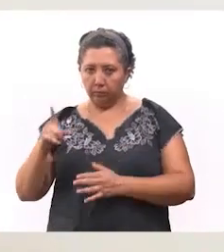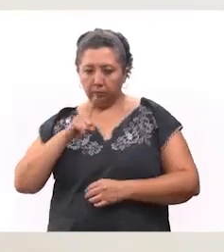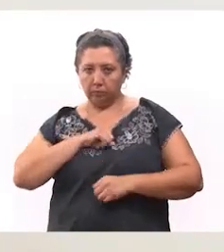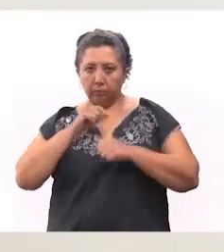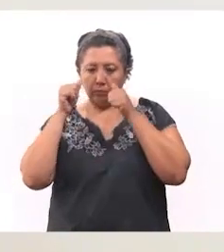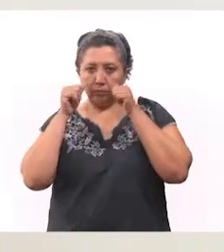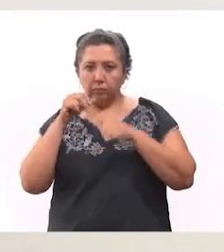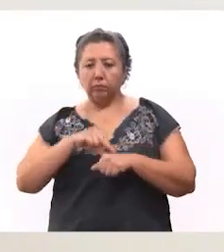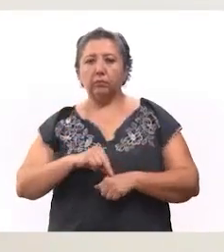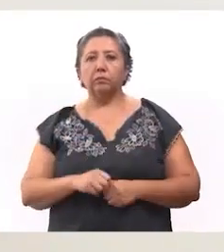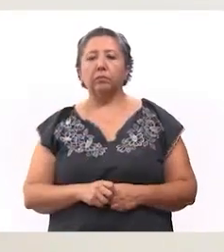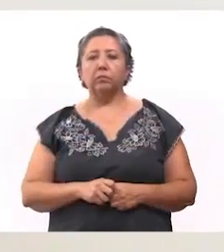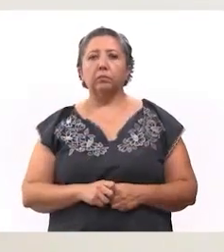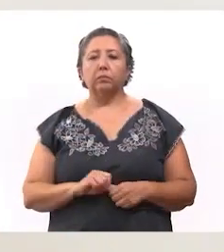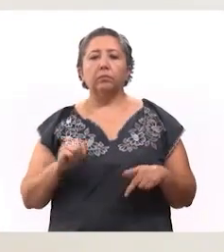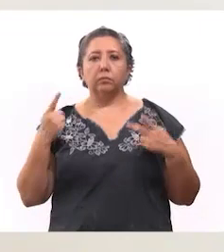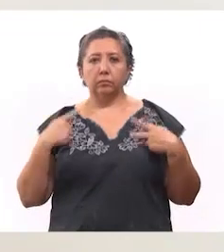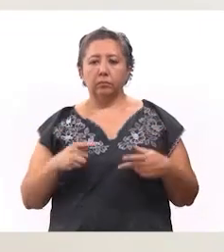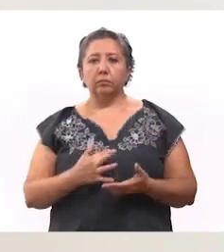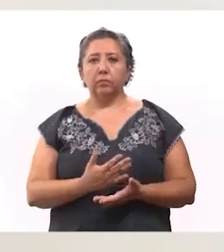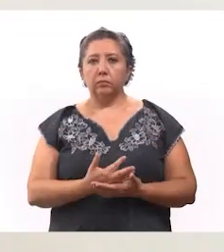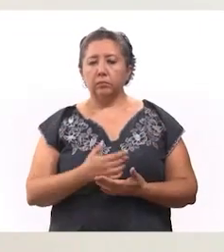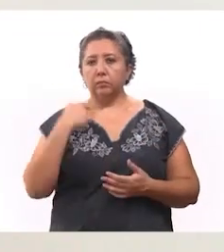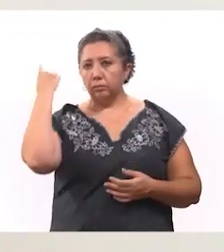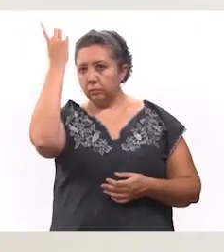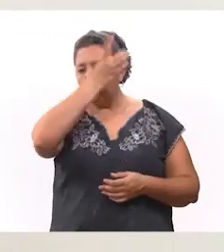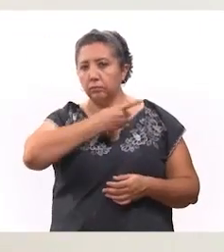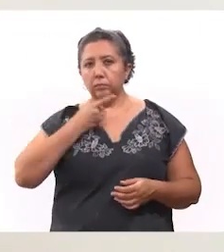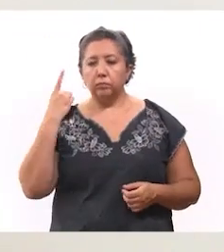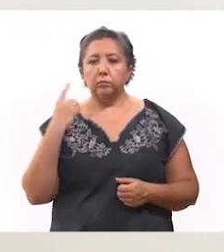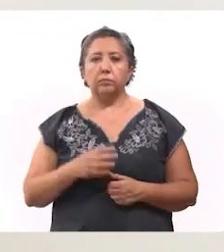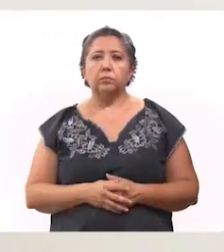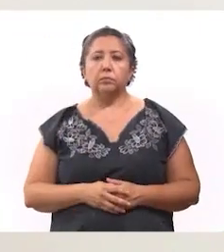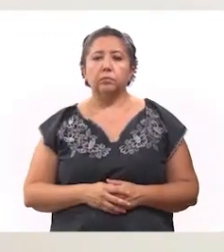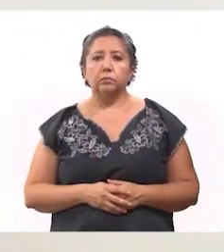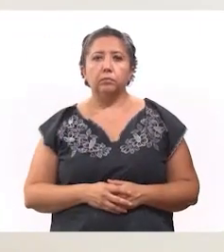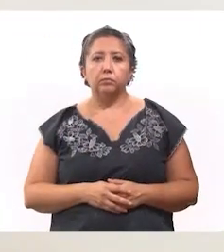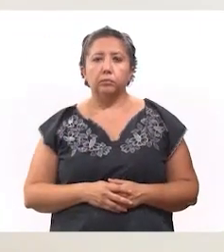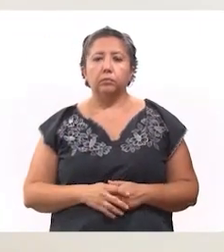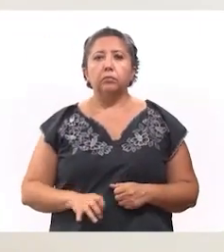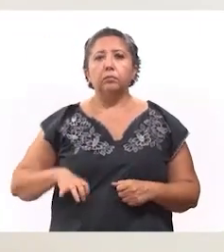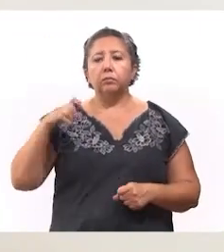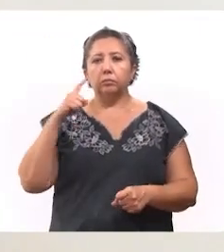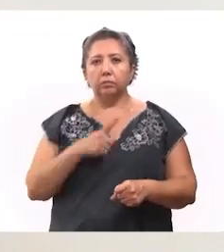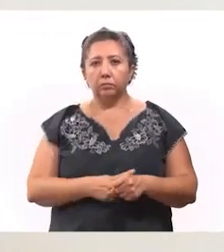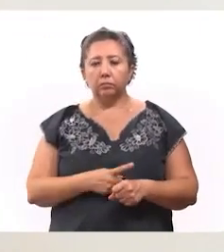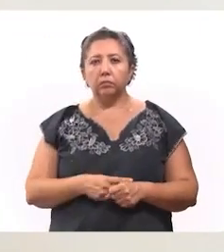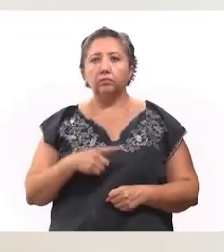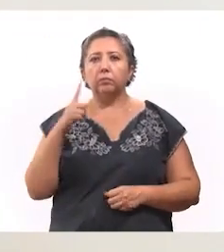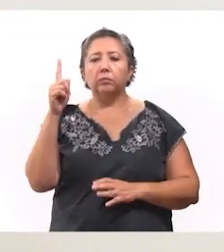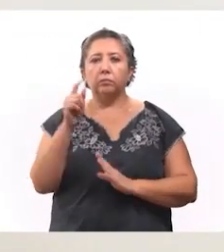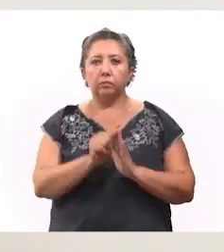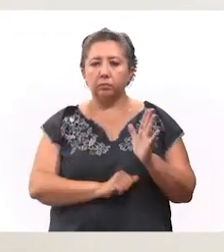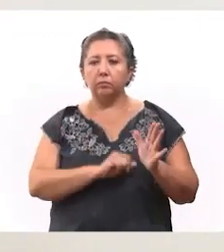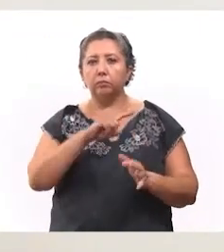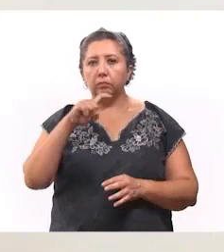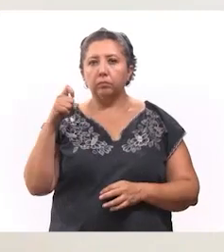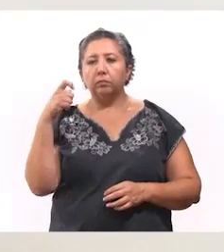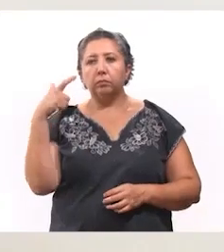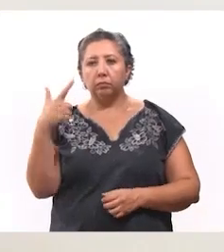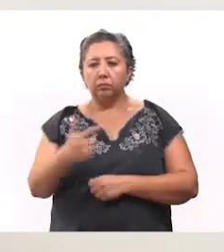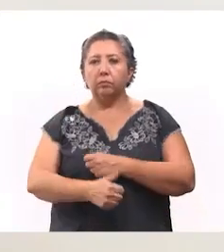en aislamiento total. Hay otros pacientes a la espera de diagnóstico. El rango de edad de los casos es de 1 mes